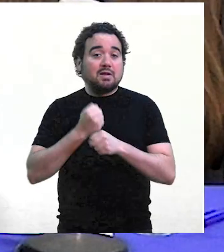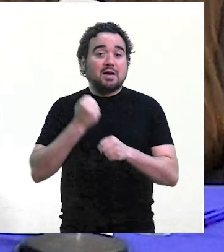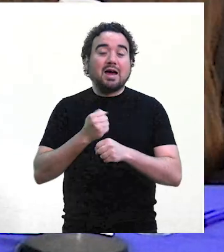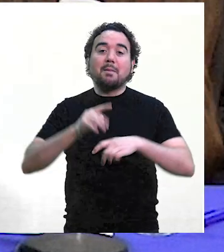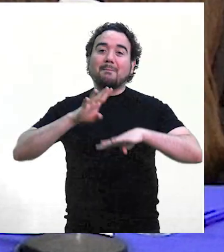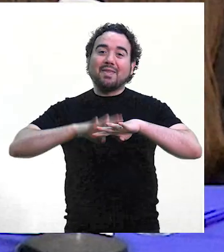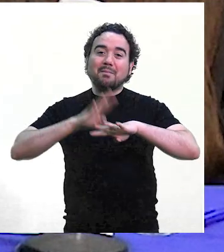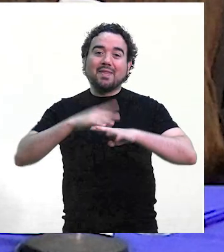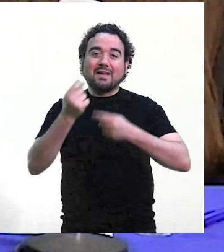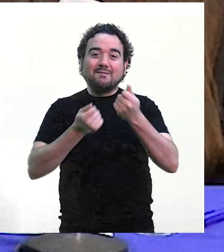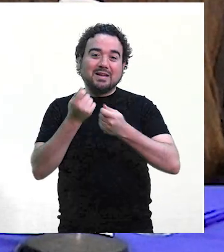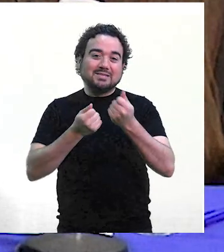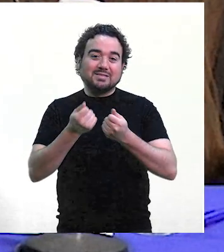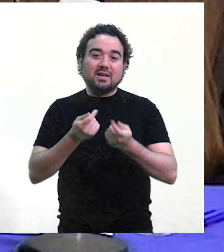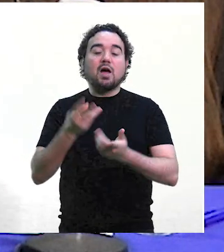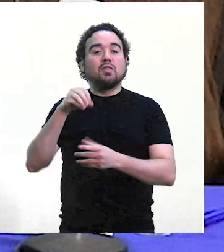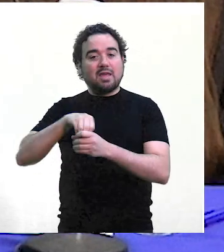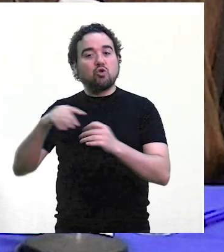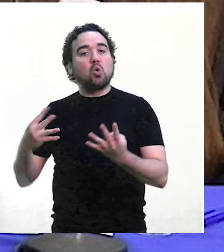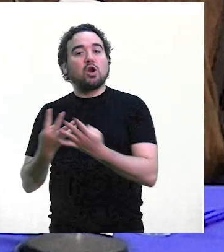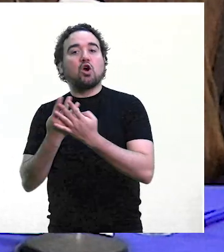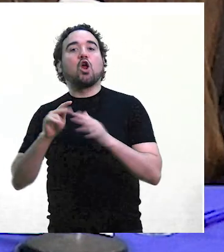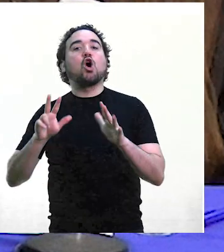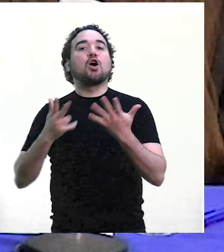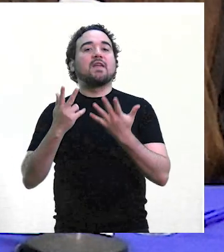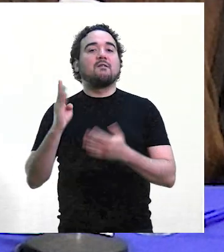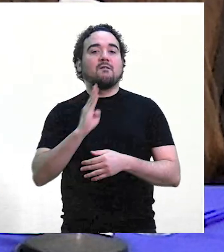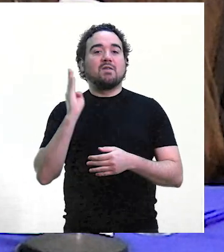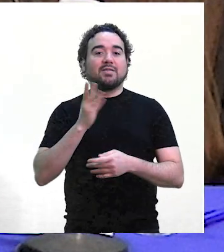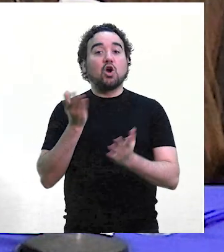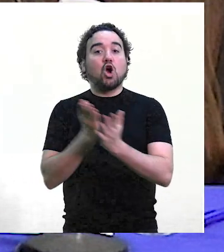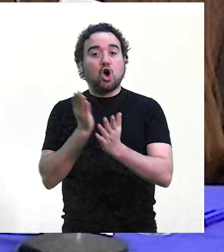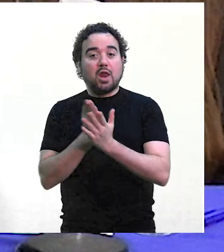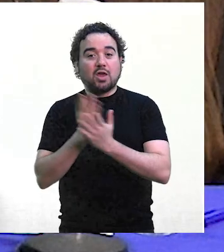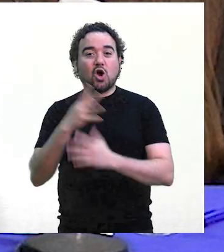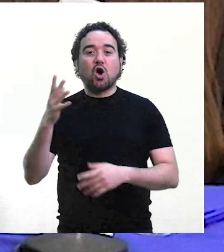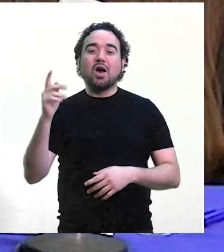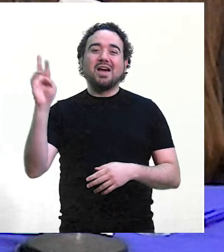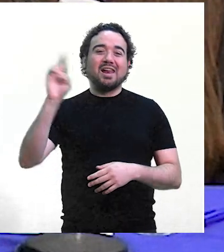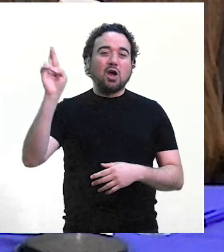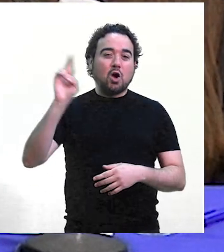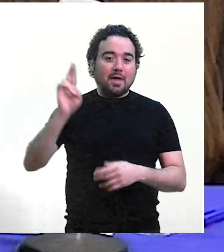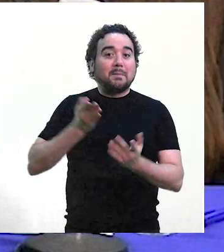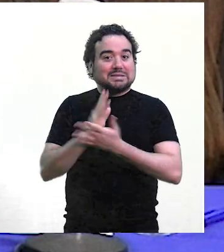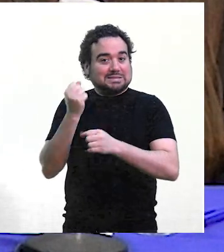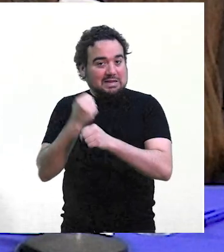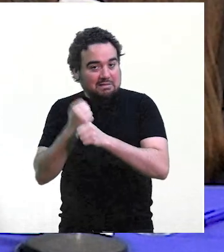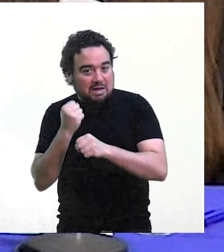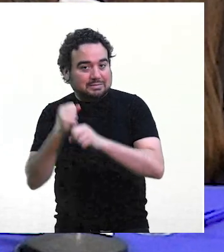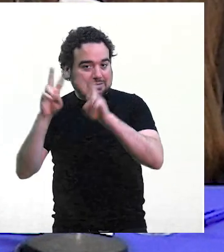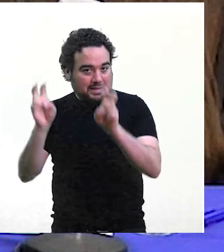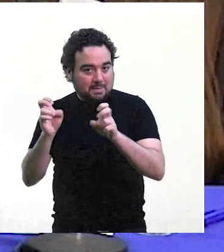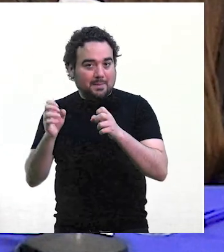trabajar con matemáticas financieras dentro del currículum de octavo básico, en un colegio de Recoleta, y empezamos a hablar del trabajo.